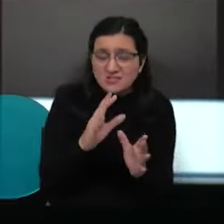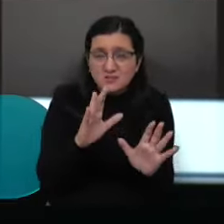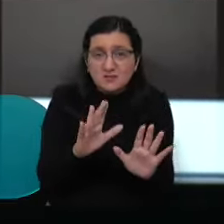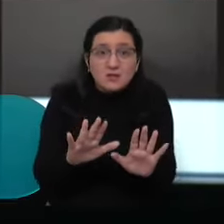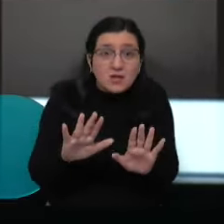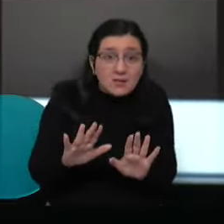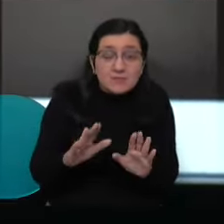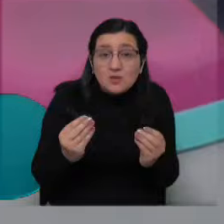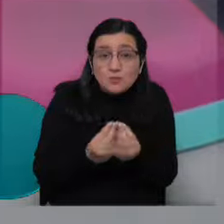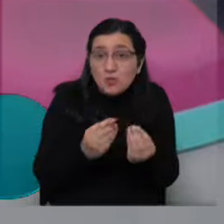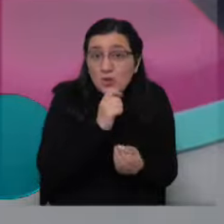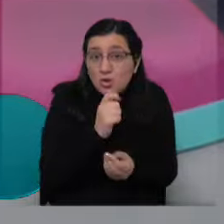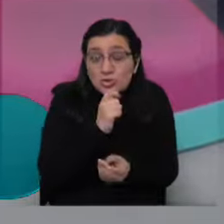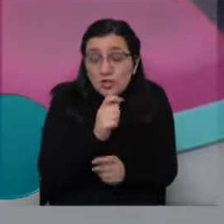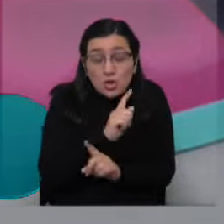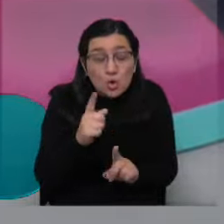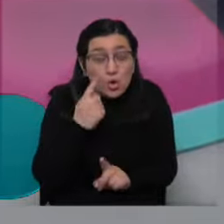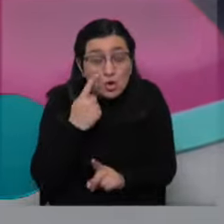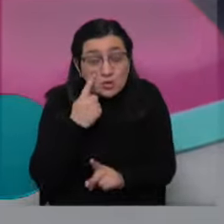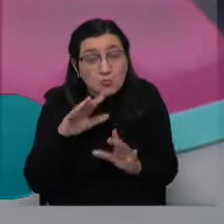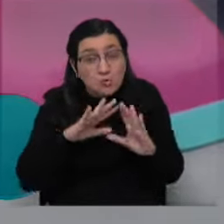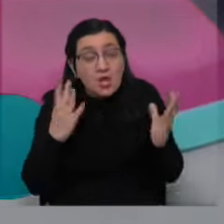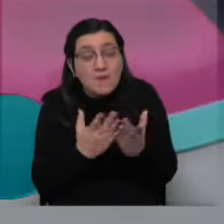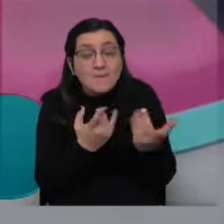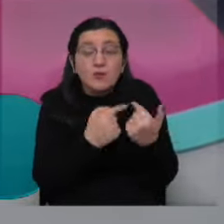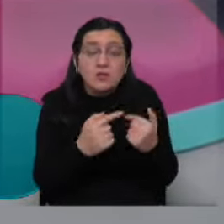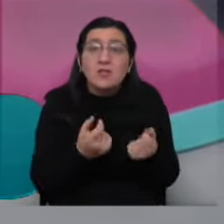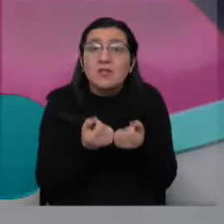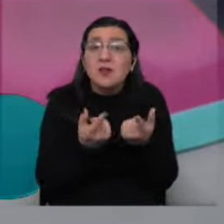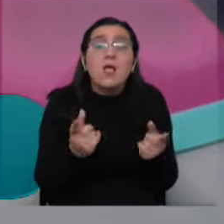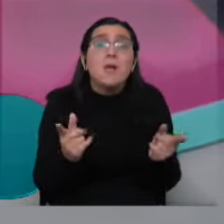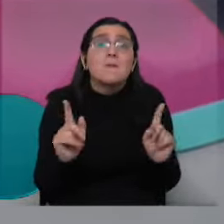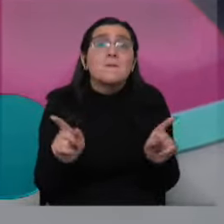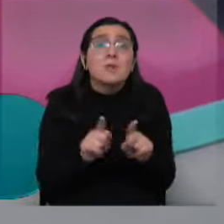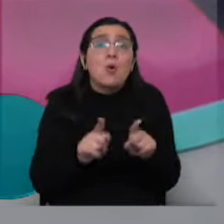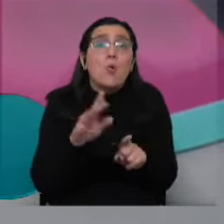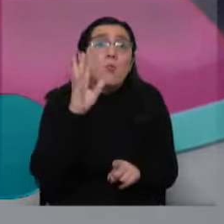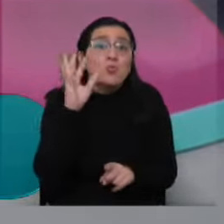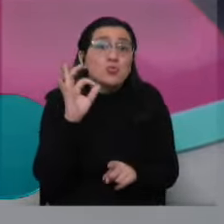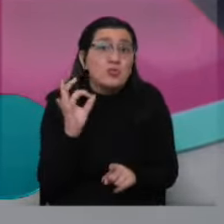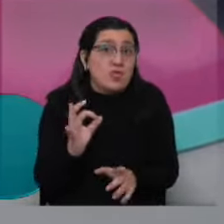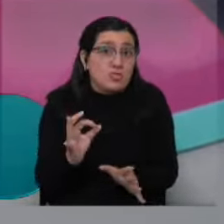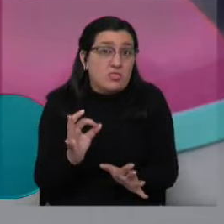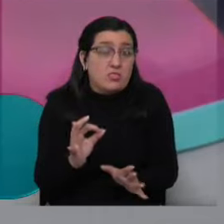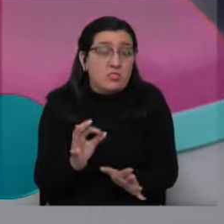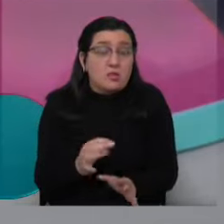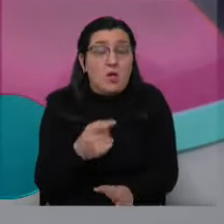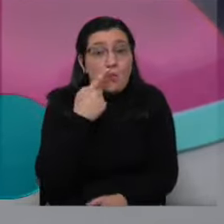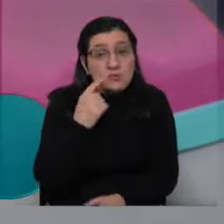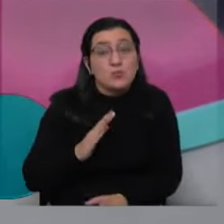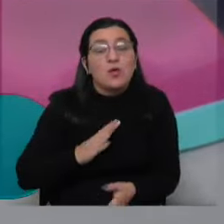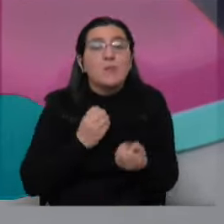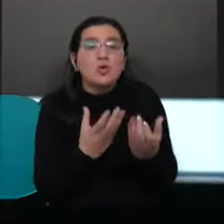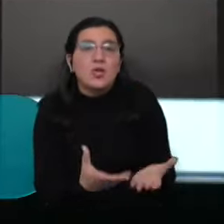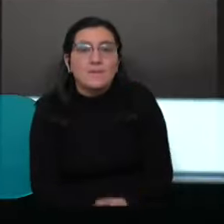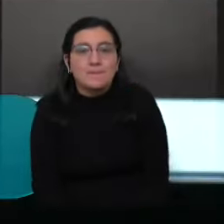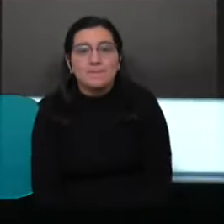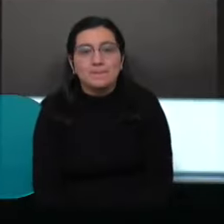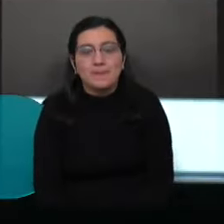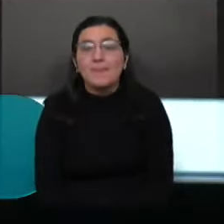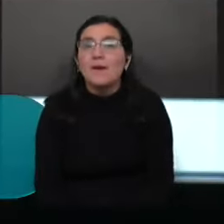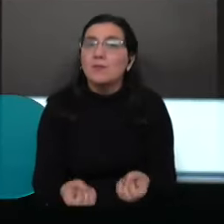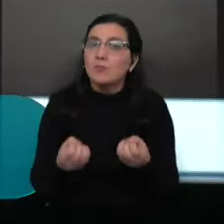conocen mundiales no pero que este no sé que se tenga en cuenta que también exista Esa visión en ese tipo de coberturas Por qué es